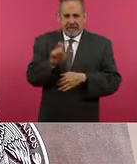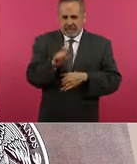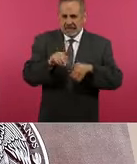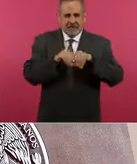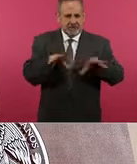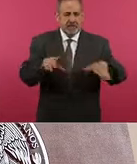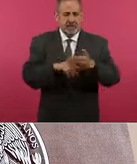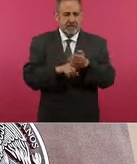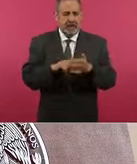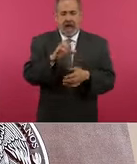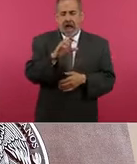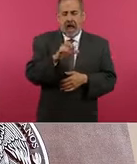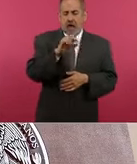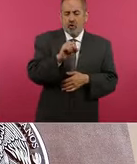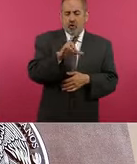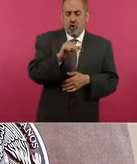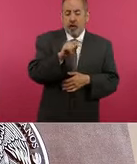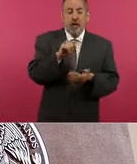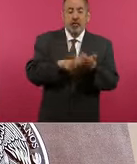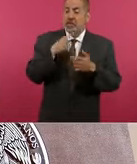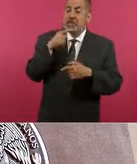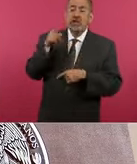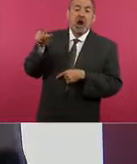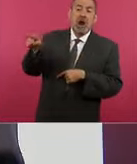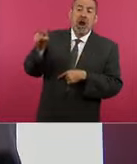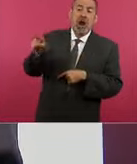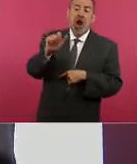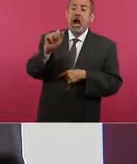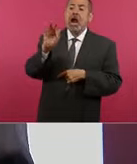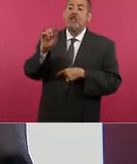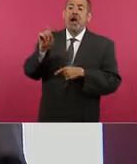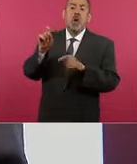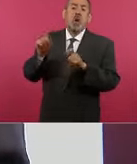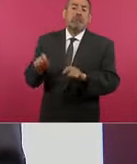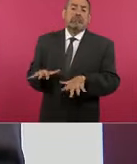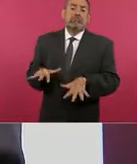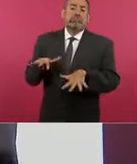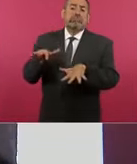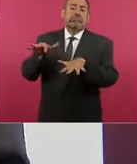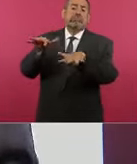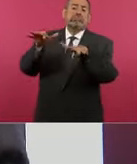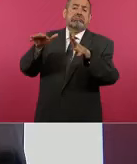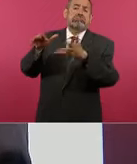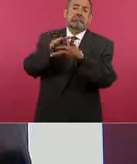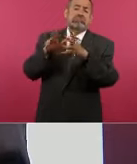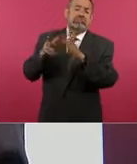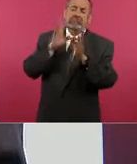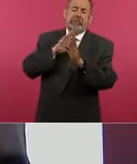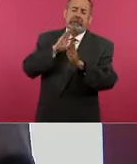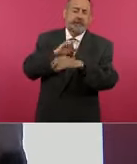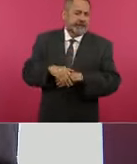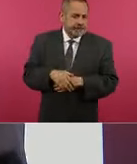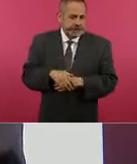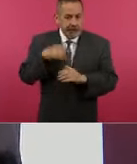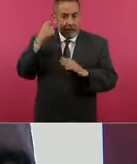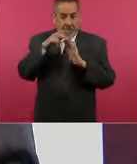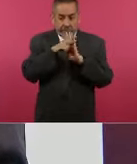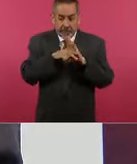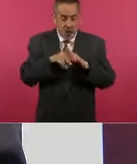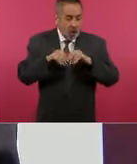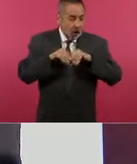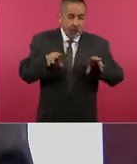Carlos Loret-No la supuesta inundación en las instalaciones del AIFA. El video que se compartió en esta cuenta originalmente